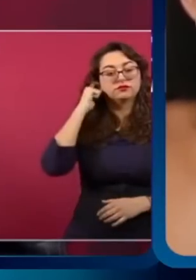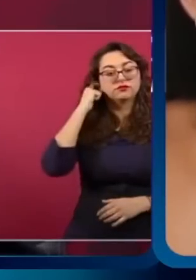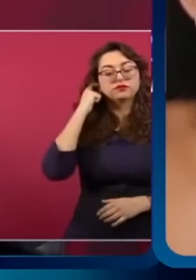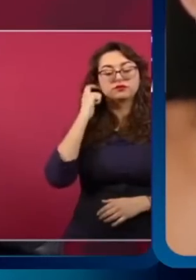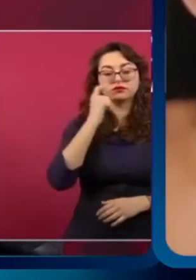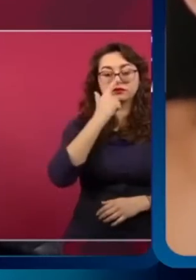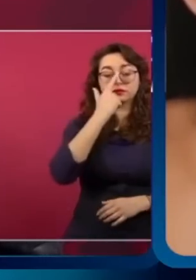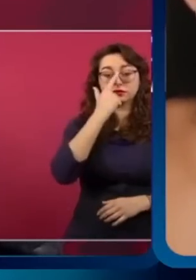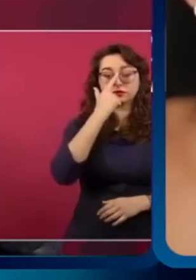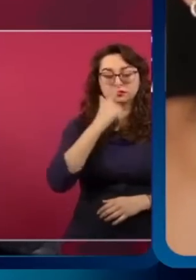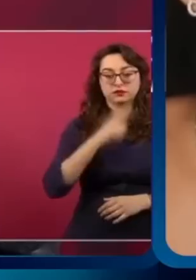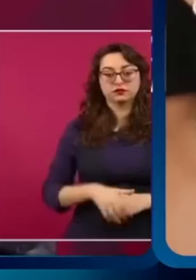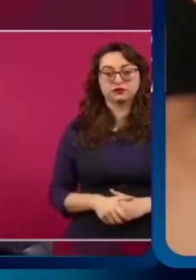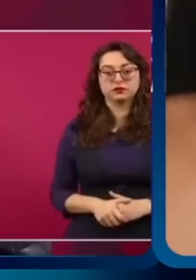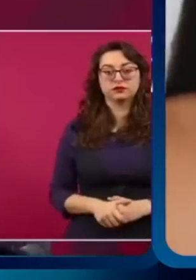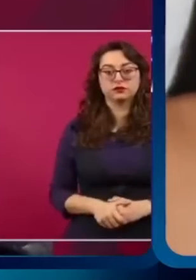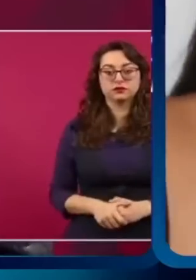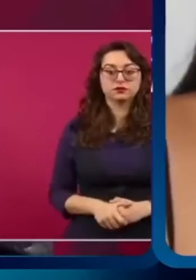Para